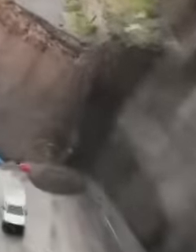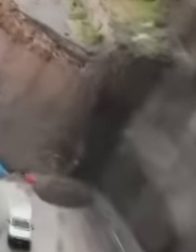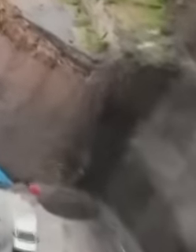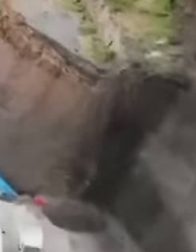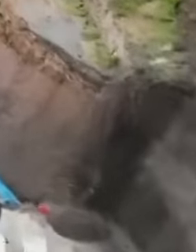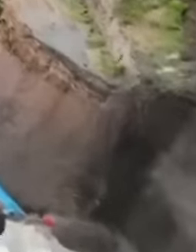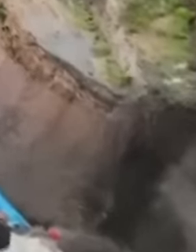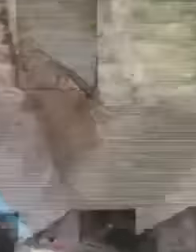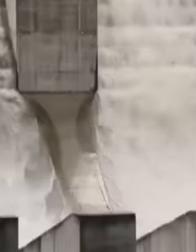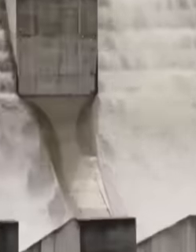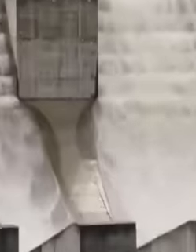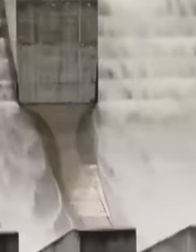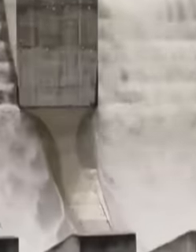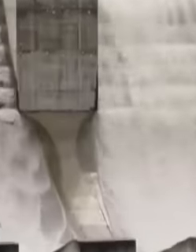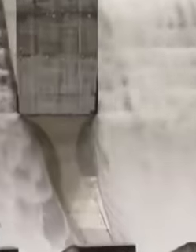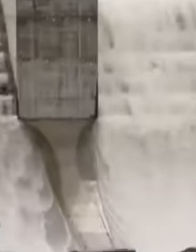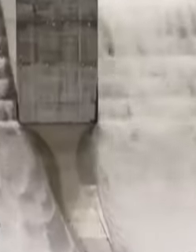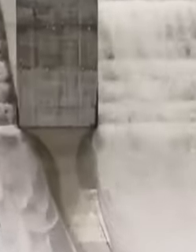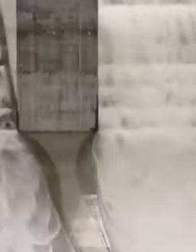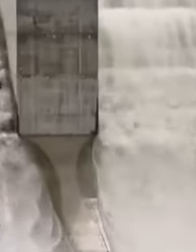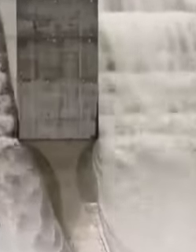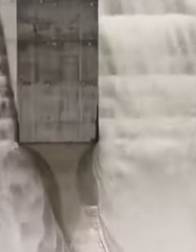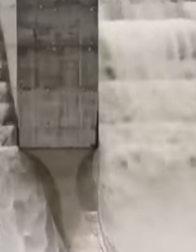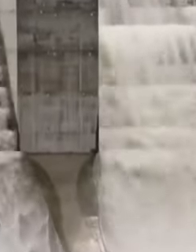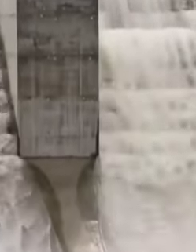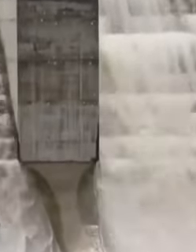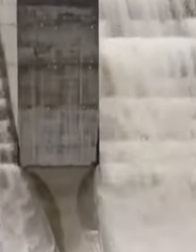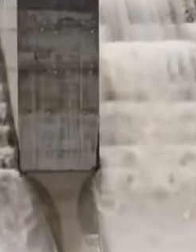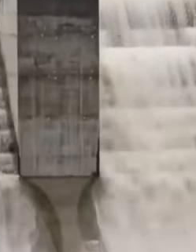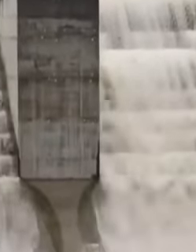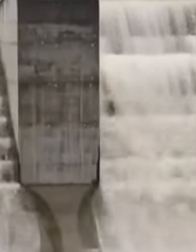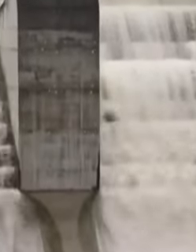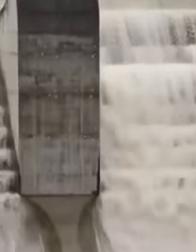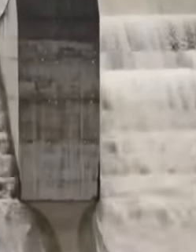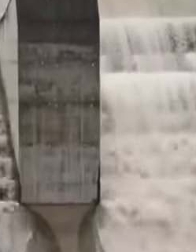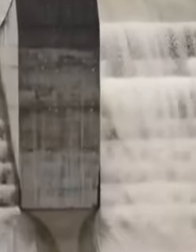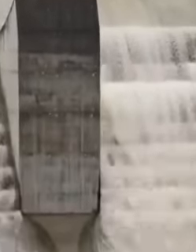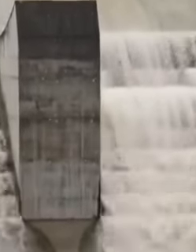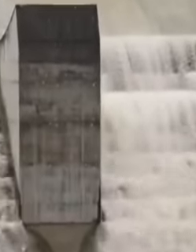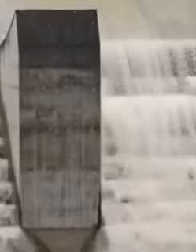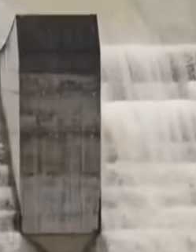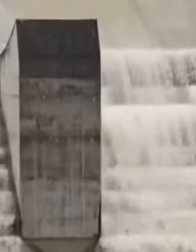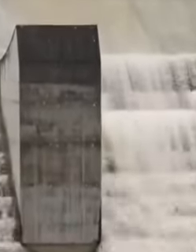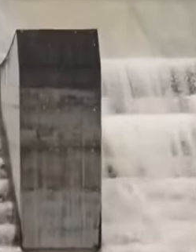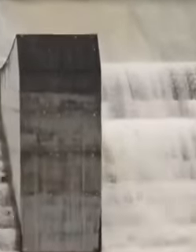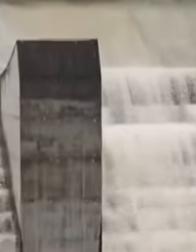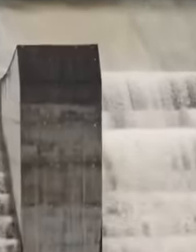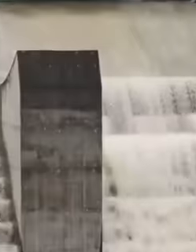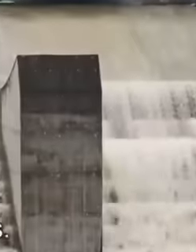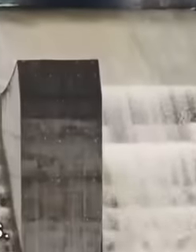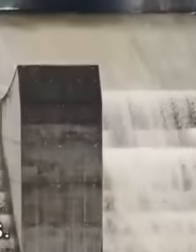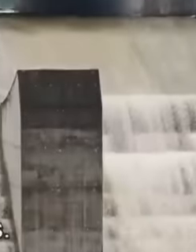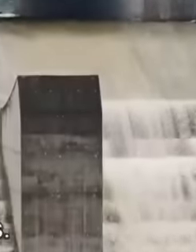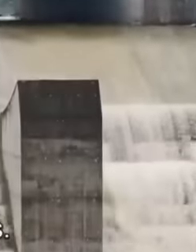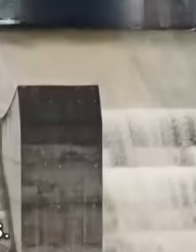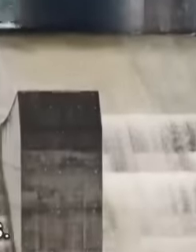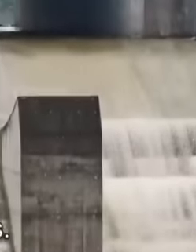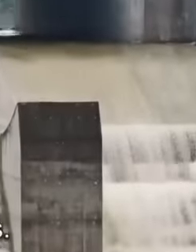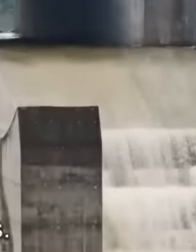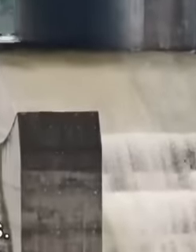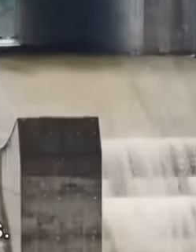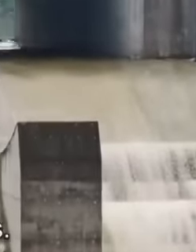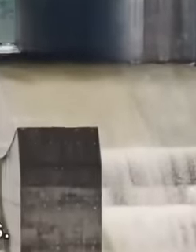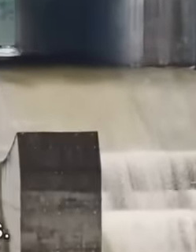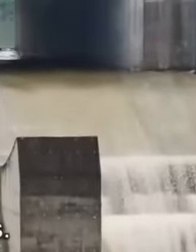La Red Calderón. Actualmente, la presa, que puede almacenar casi 46 millones de metros cúbicos de agua, se encuentra llena